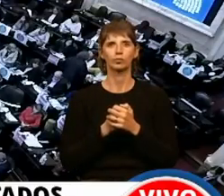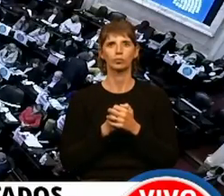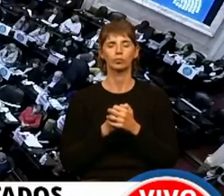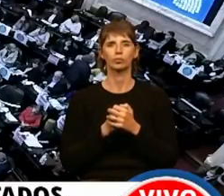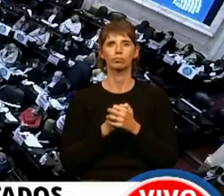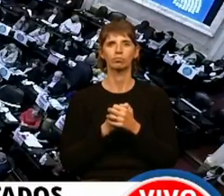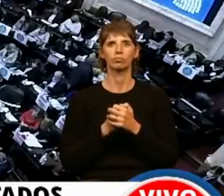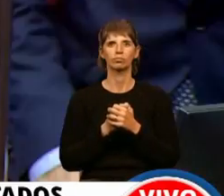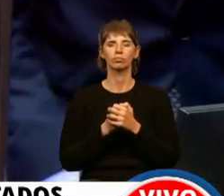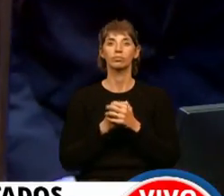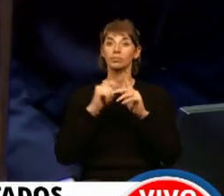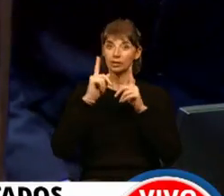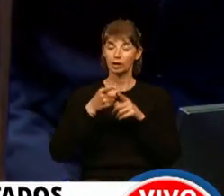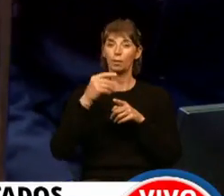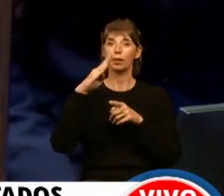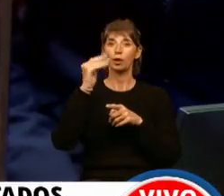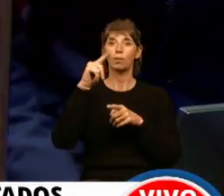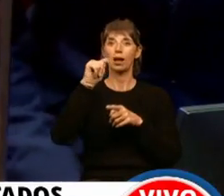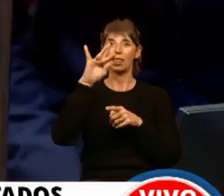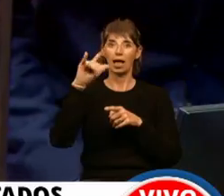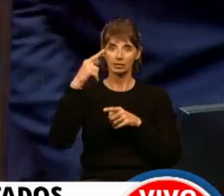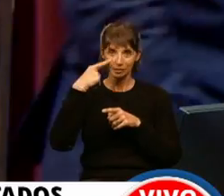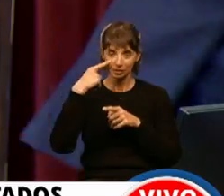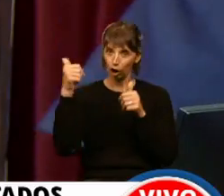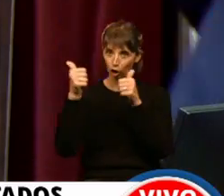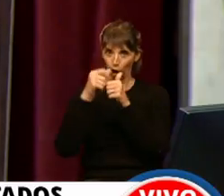también más la siesta con enrique este reloj